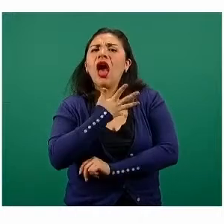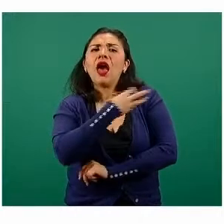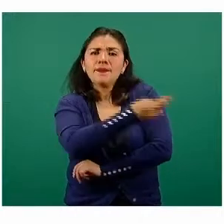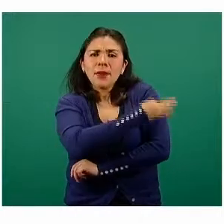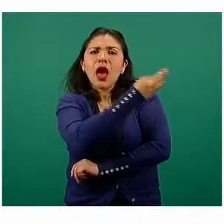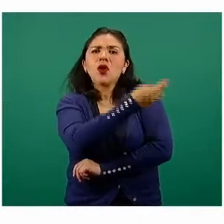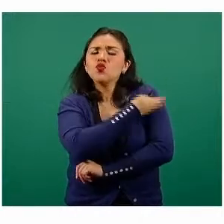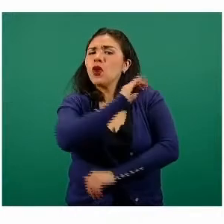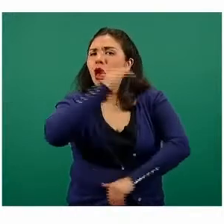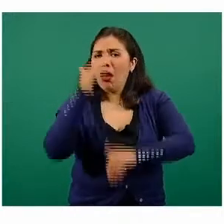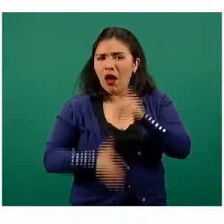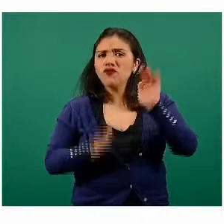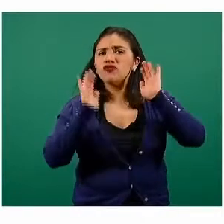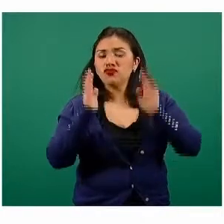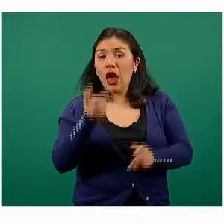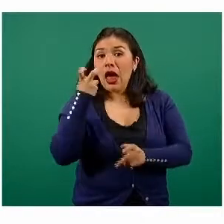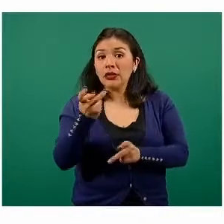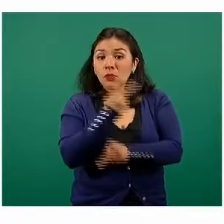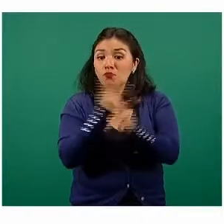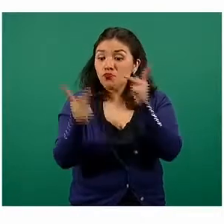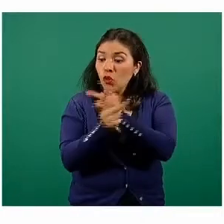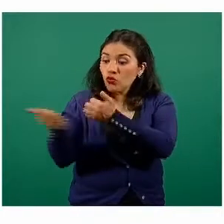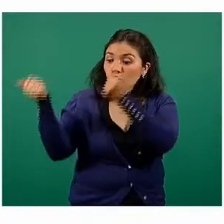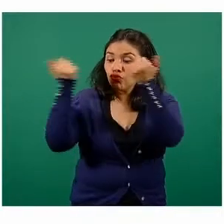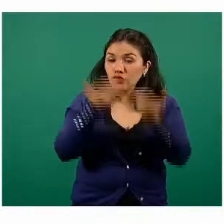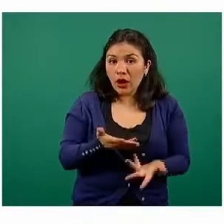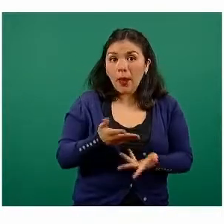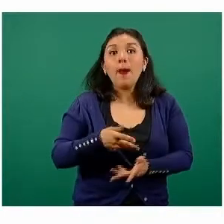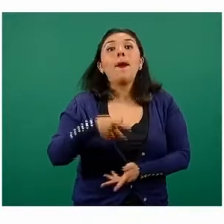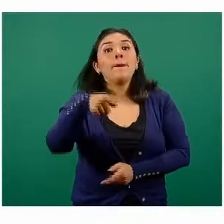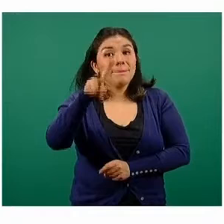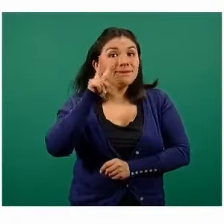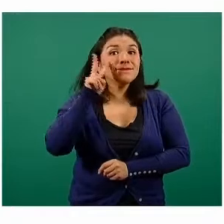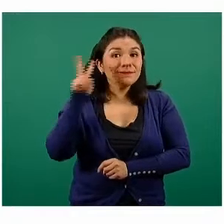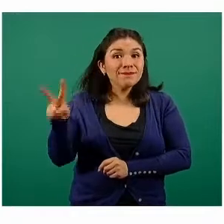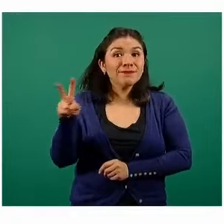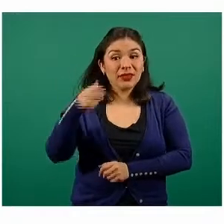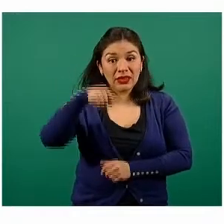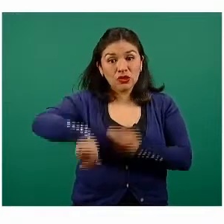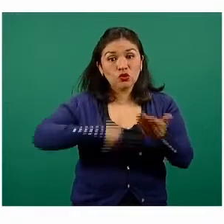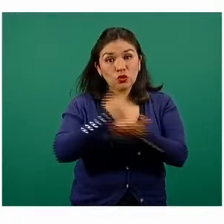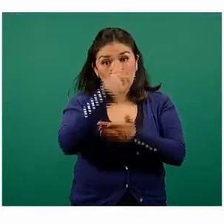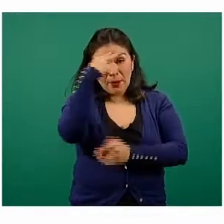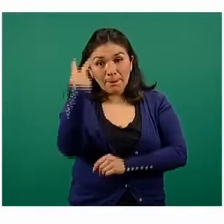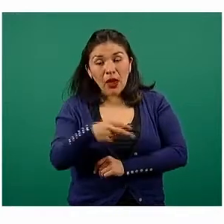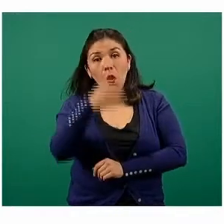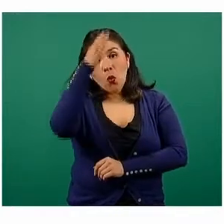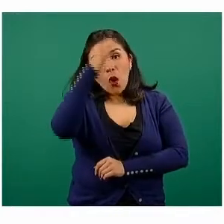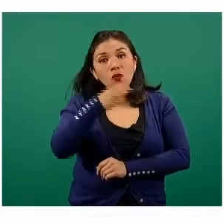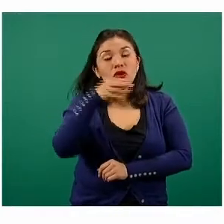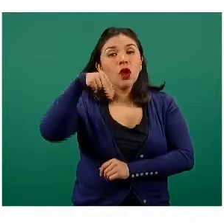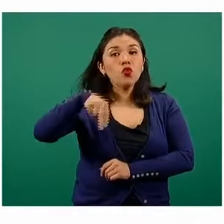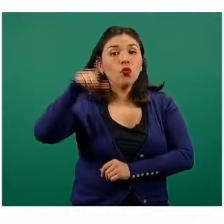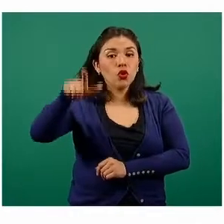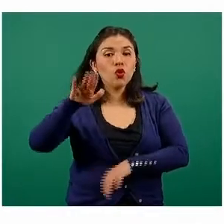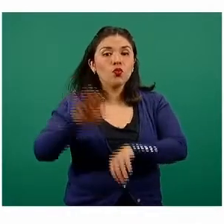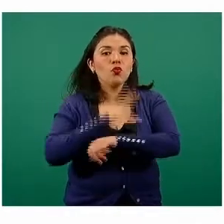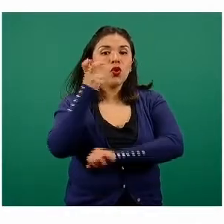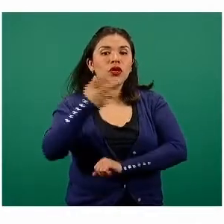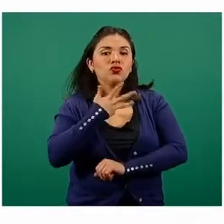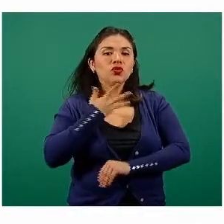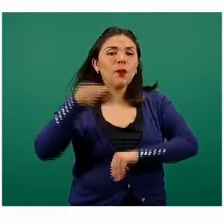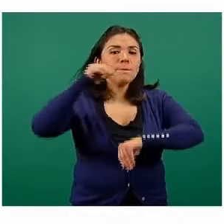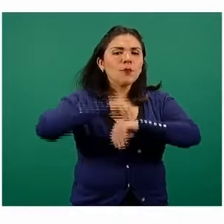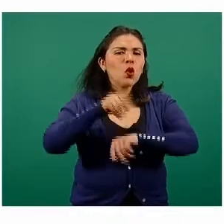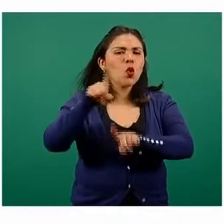prácticamente terminando el producto que había que poner. Nótese que en Ciudad de México, Coahuila y Nuevo León, por eso los ponemos